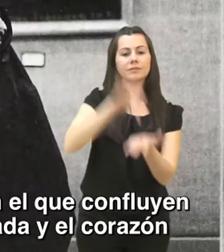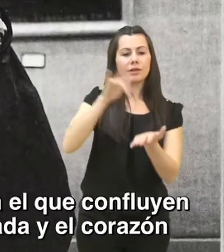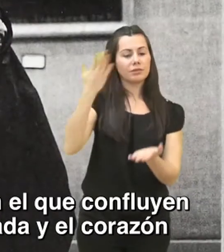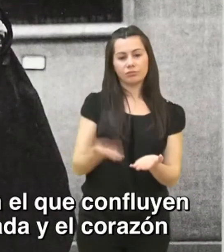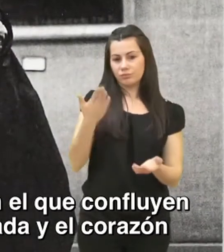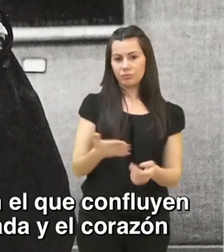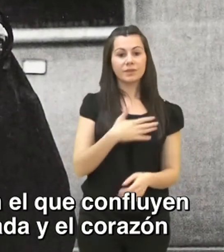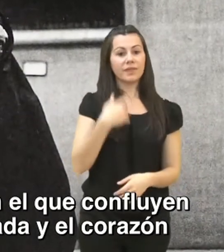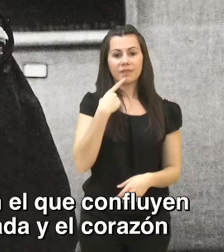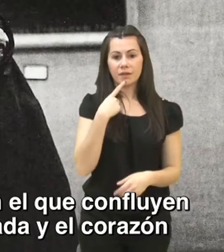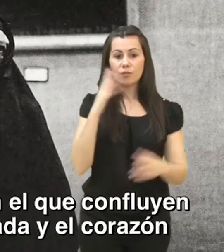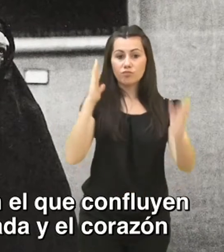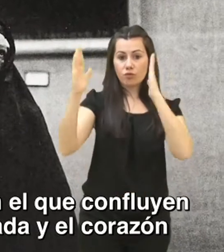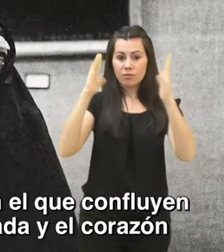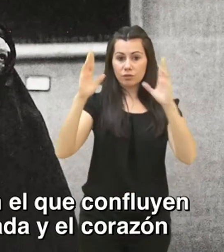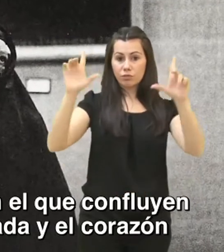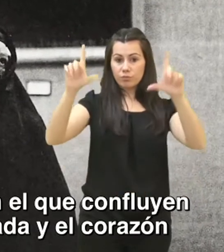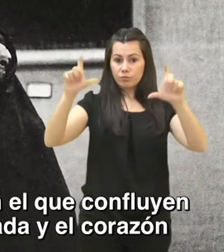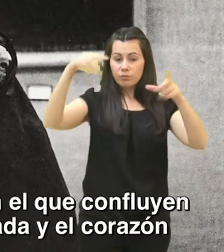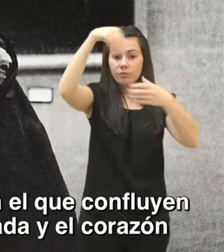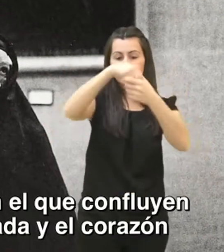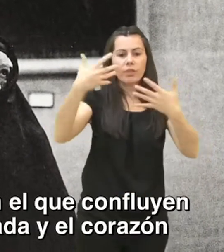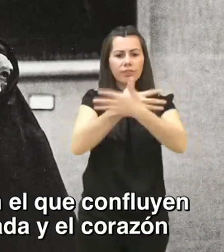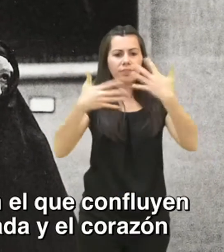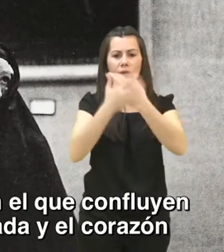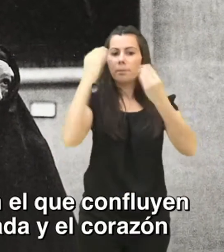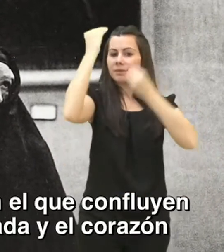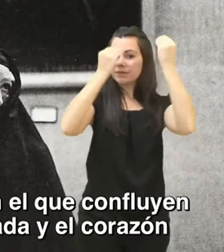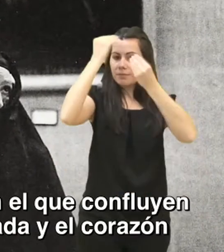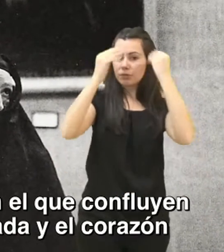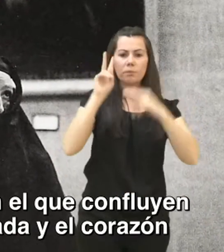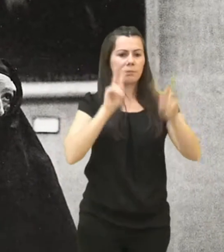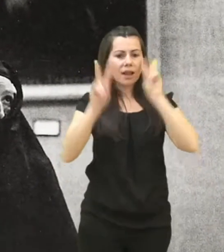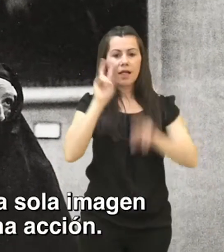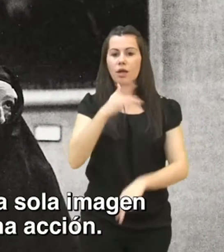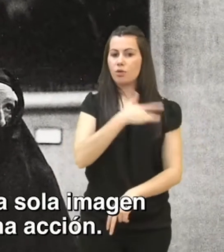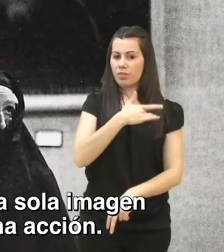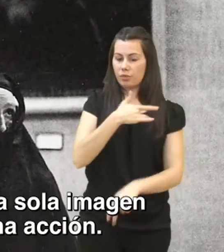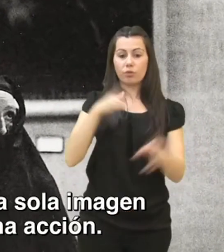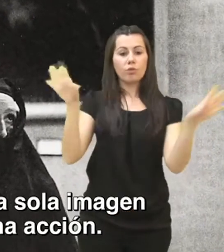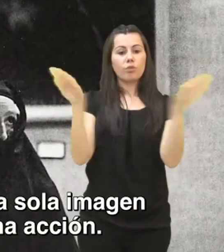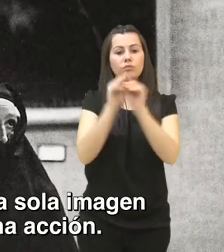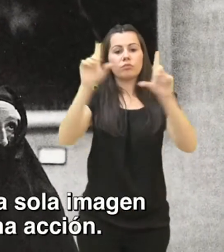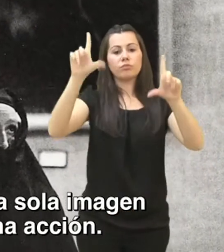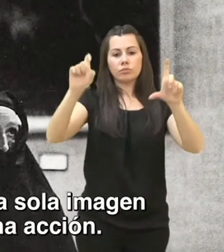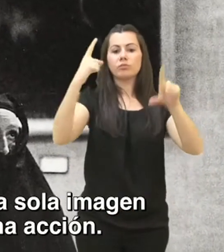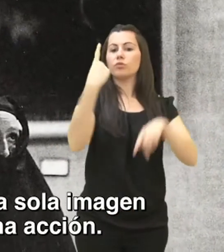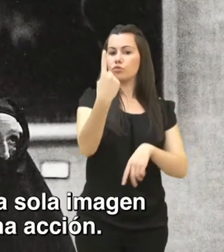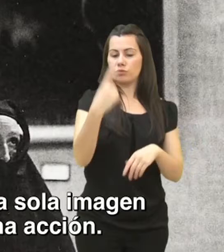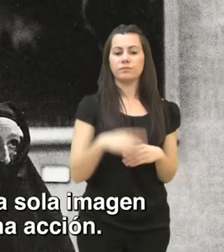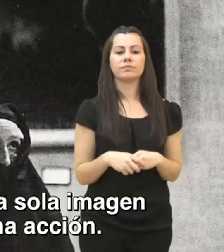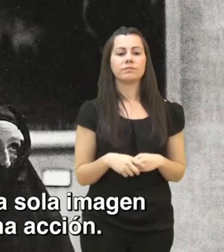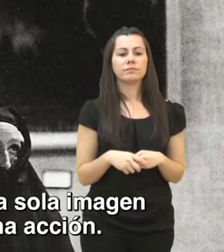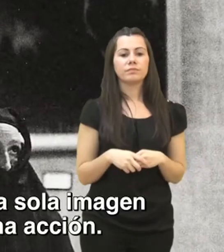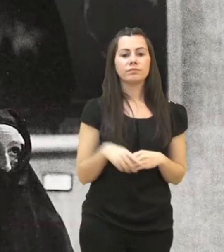es decir, del momento en el que confluyen el pensamiento, la mirada y el corazón para sintetizar en una sola imagen la